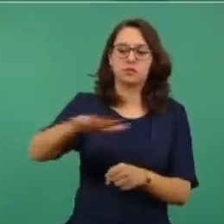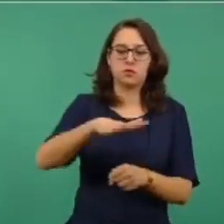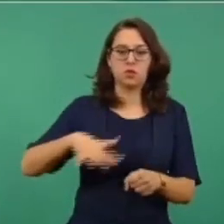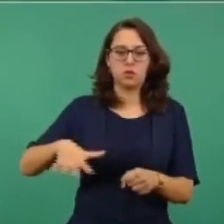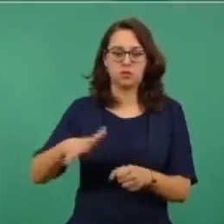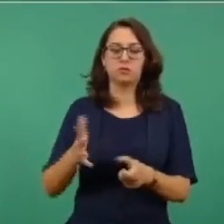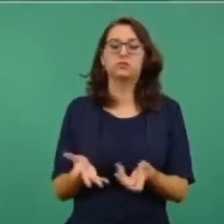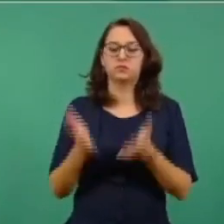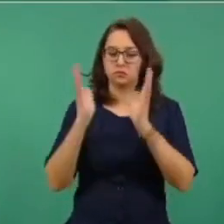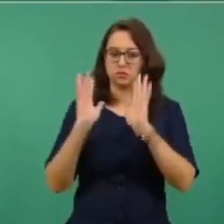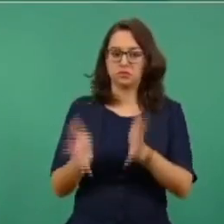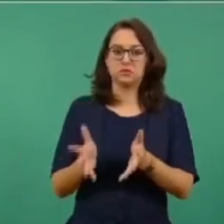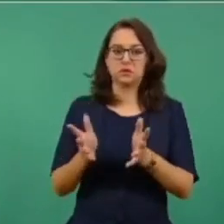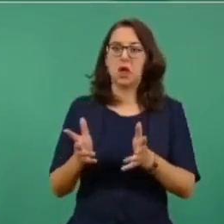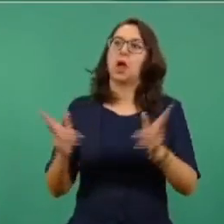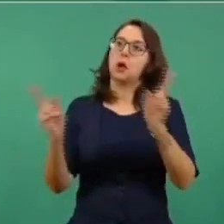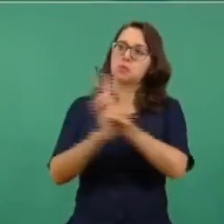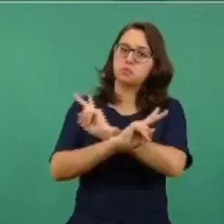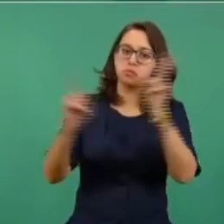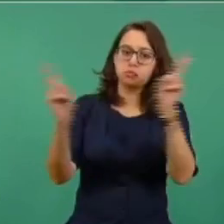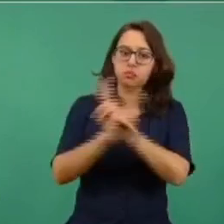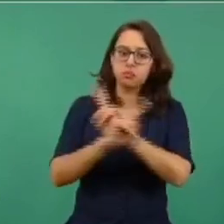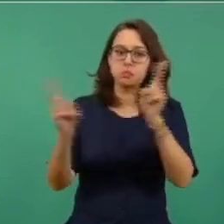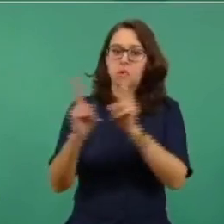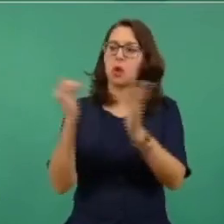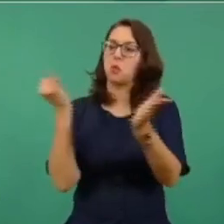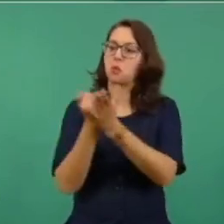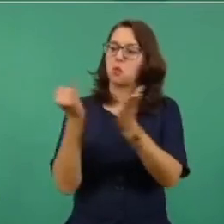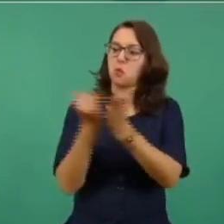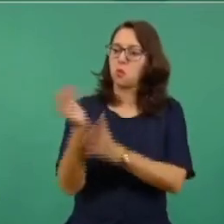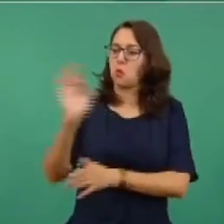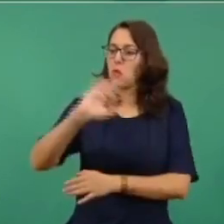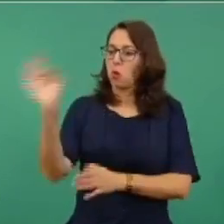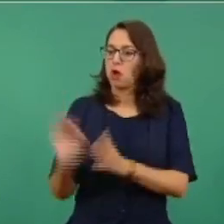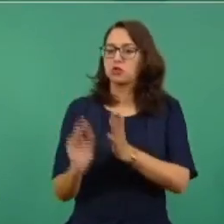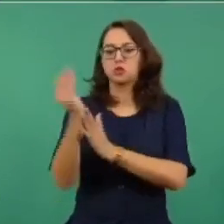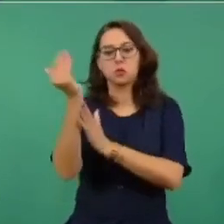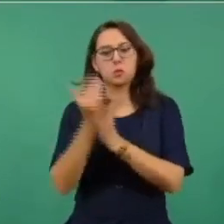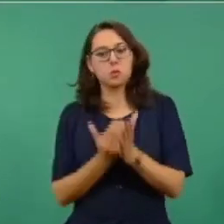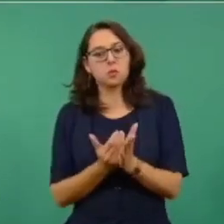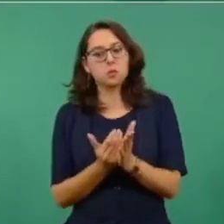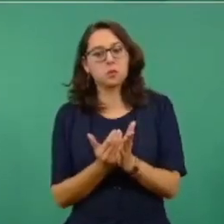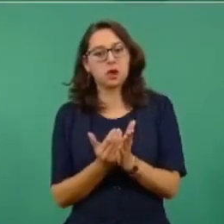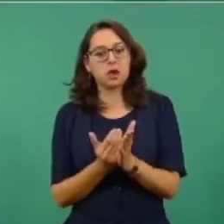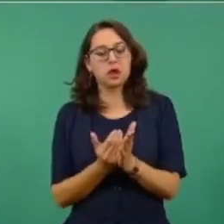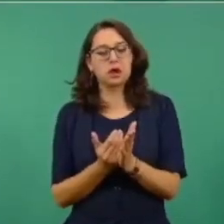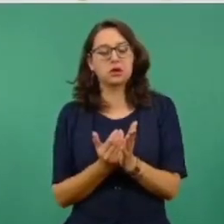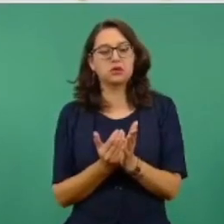Recibimos subsidios, ¿sí? No